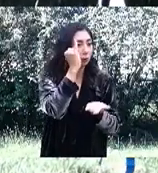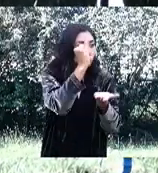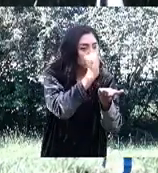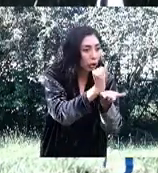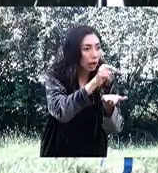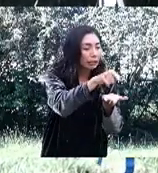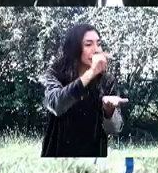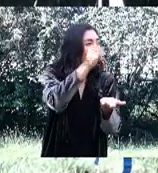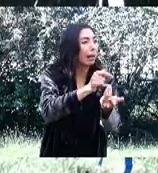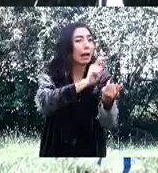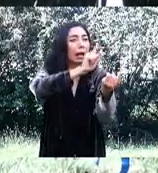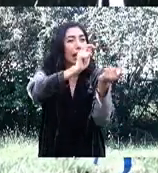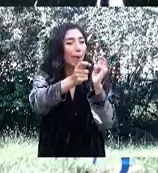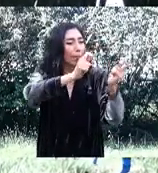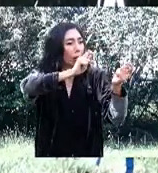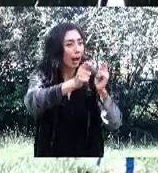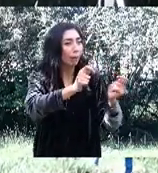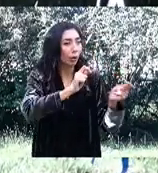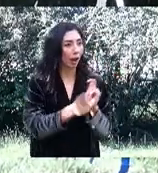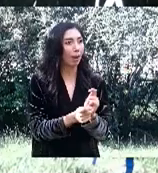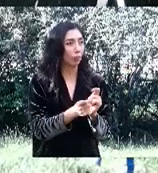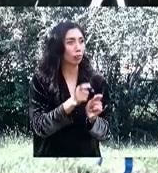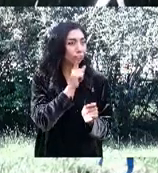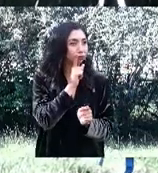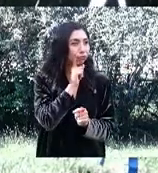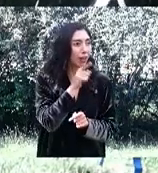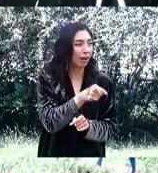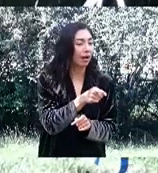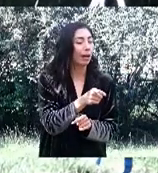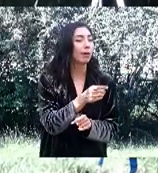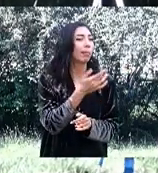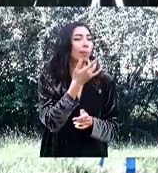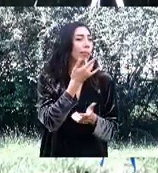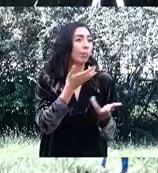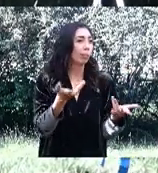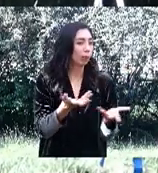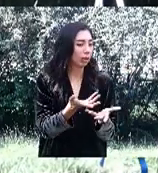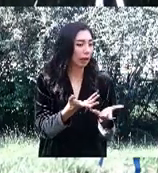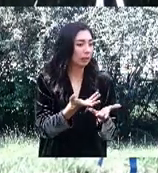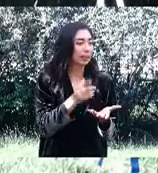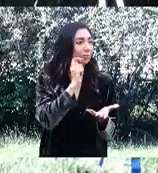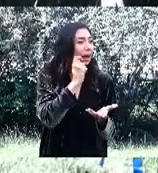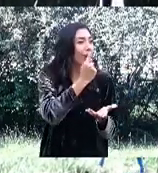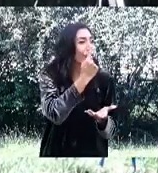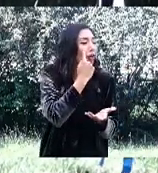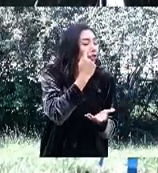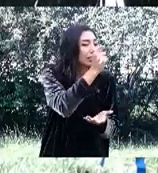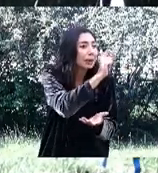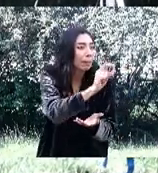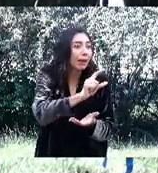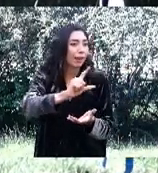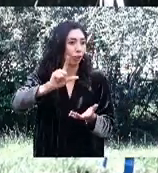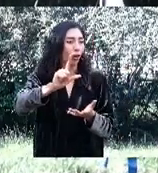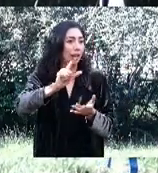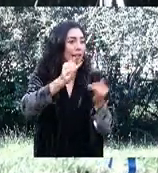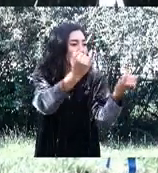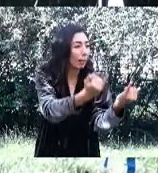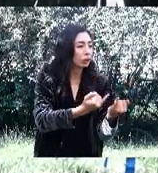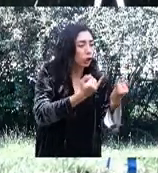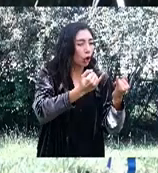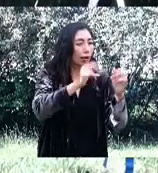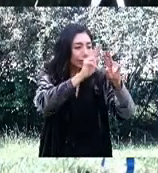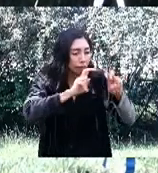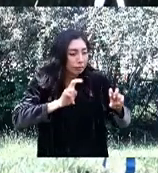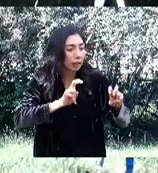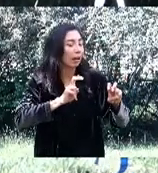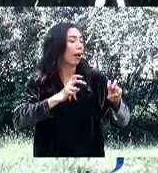constante cambio porque trata de conocimiento y el conocimiento evoluciona entonces lo que yo he